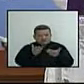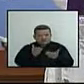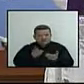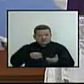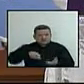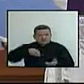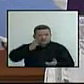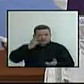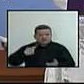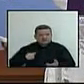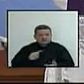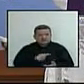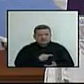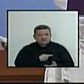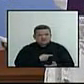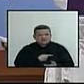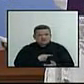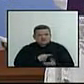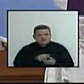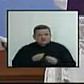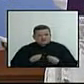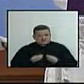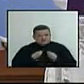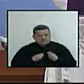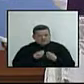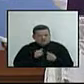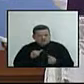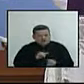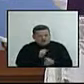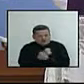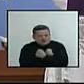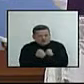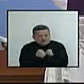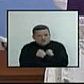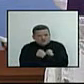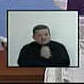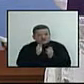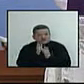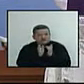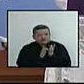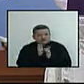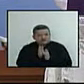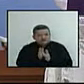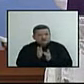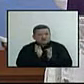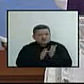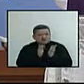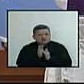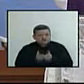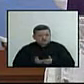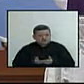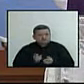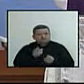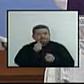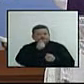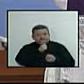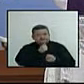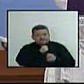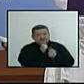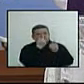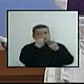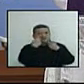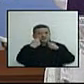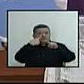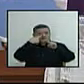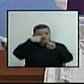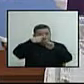nuestro, vivir en el mismo amor que llevó a tu Hijo a entregarse a la muerte por la salvación